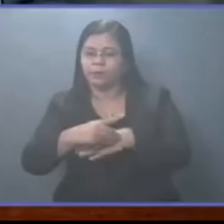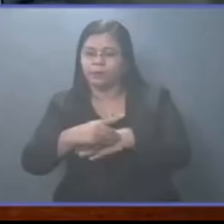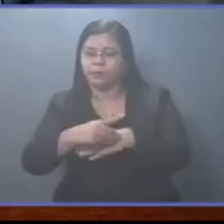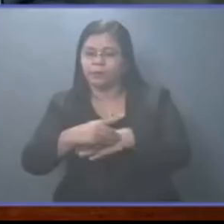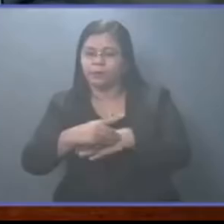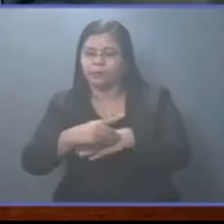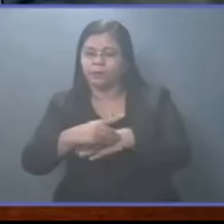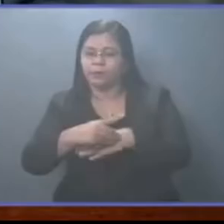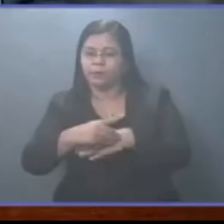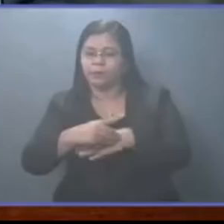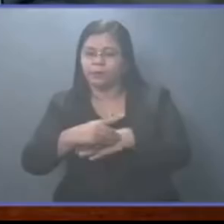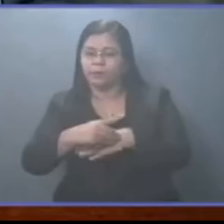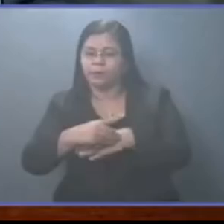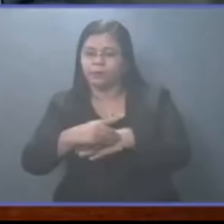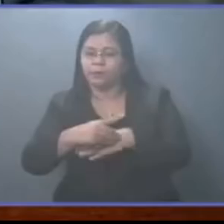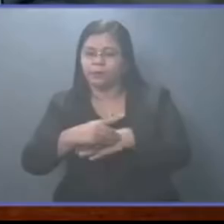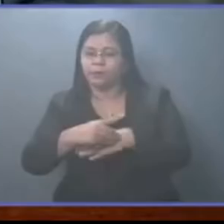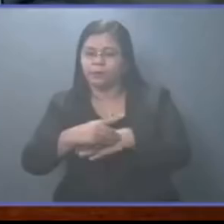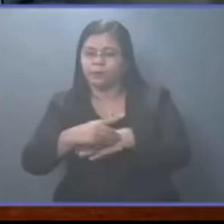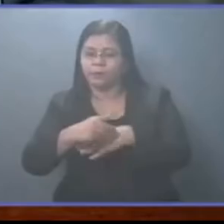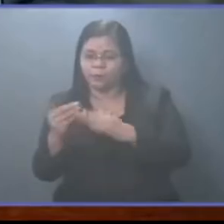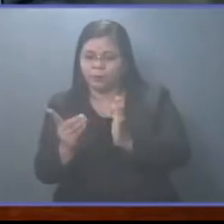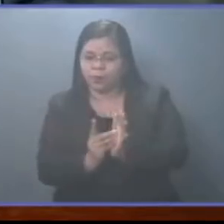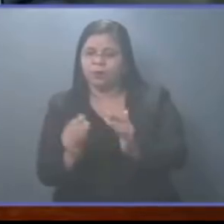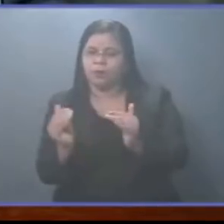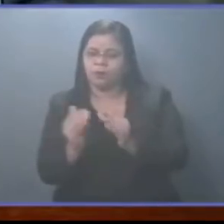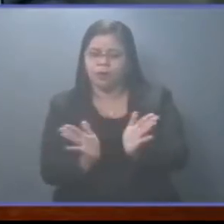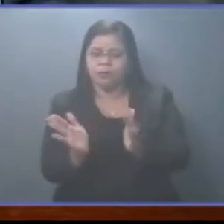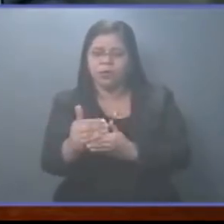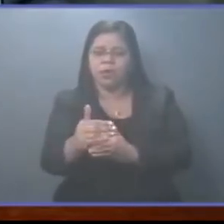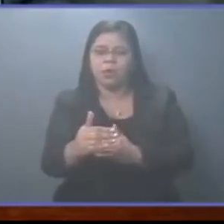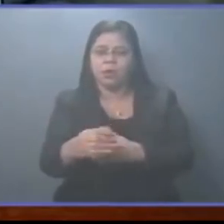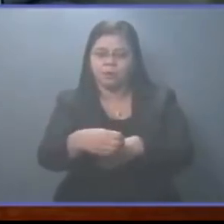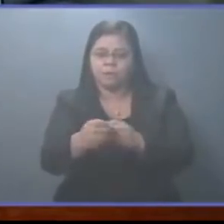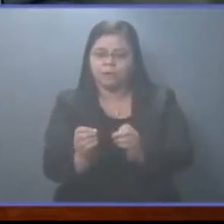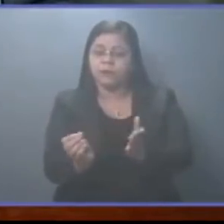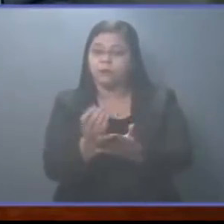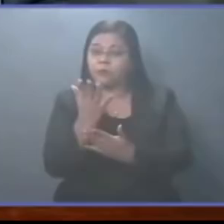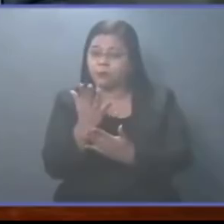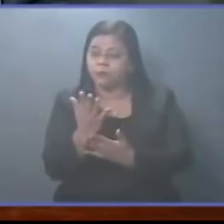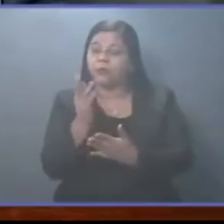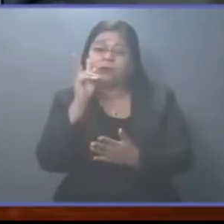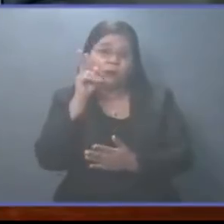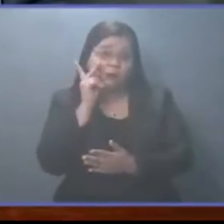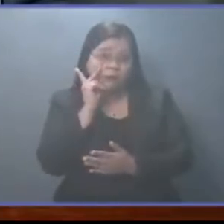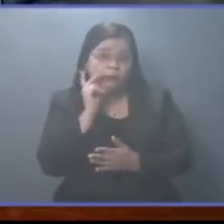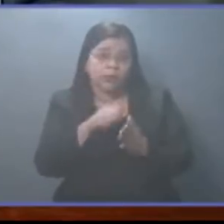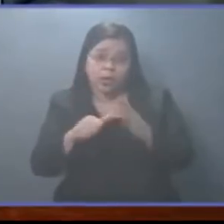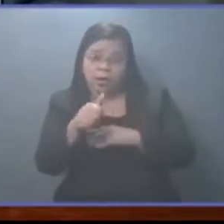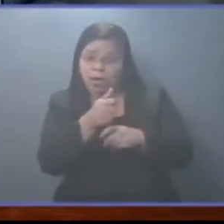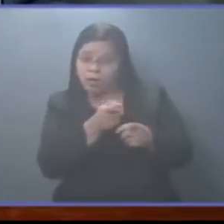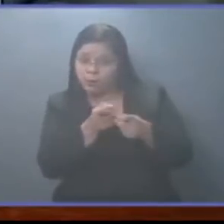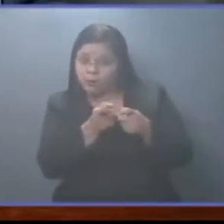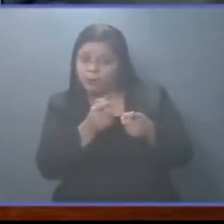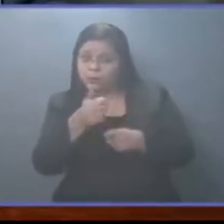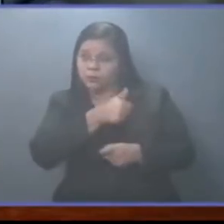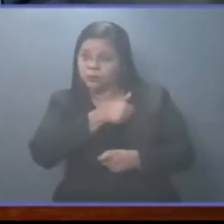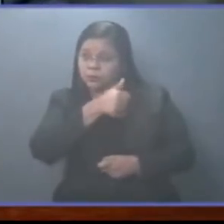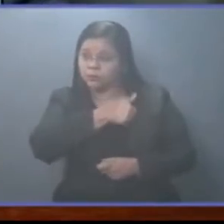que hicieron el último día hay que entenderlo y eso demuestra de que cuando una administración